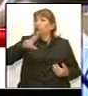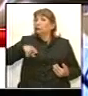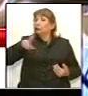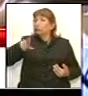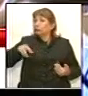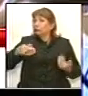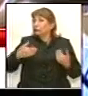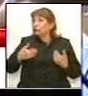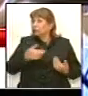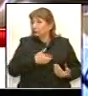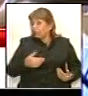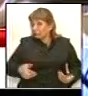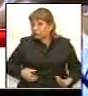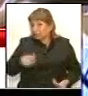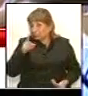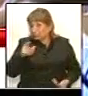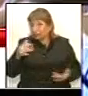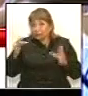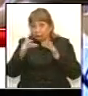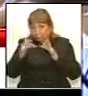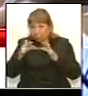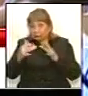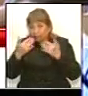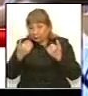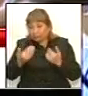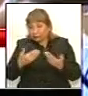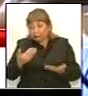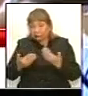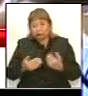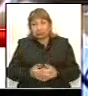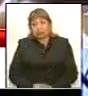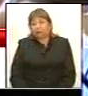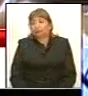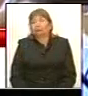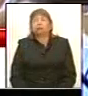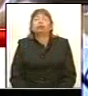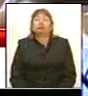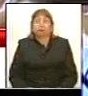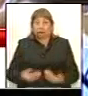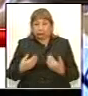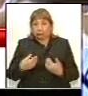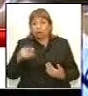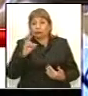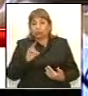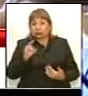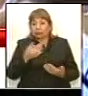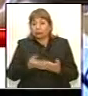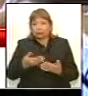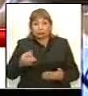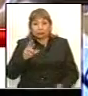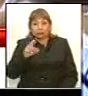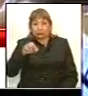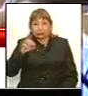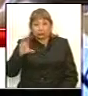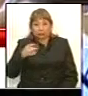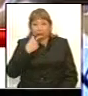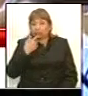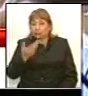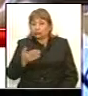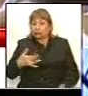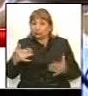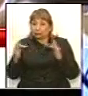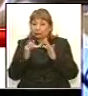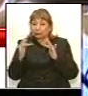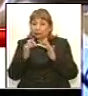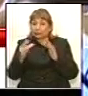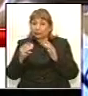el presidente de la República, lo tienen ustedes para comunicarse, mediante todas las comunicaciones, porque tenemos que usar los satelitales de RPP y Canal N para podernos comunicar